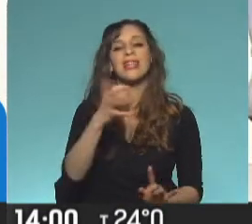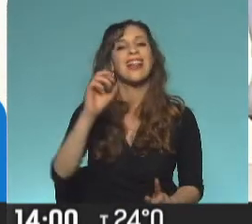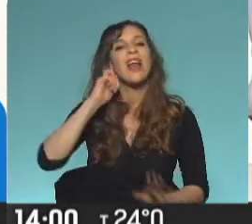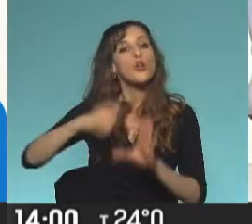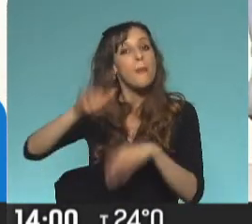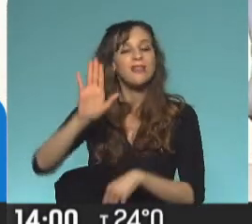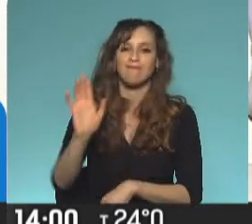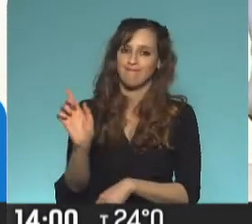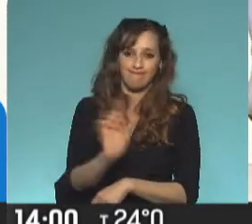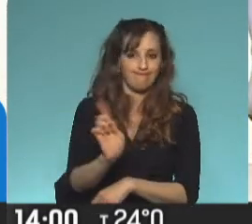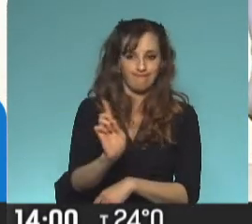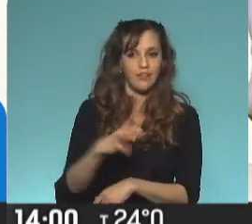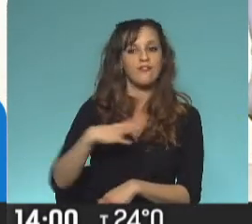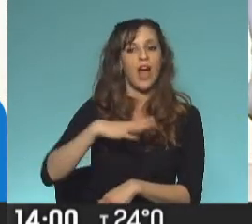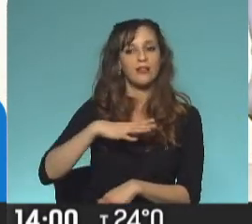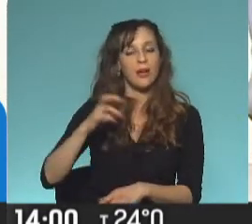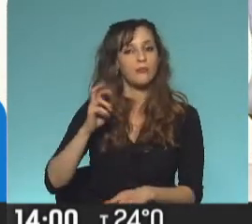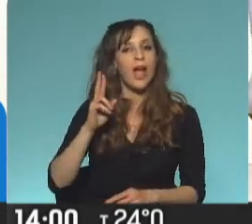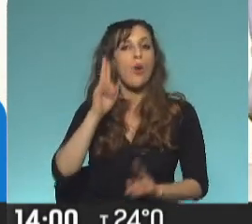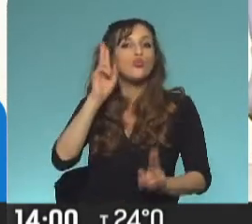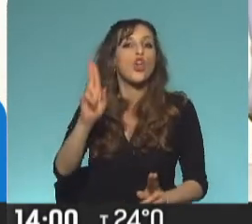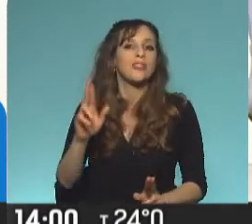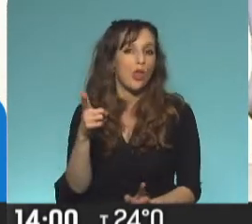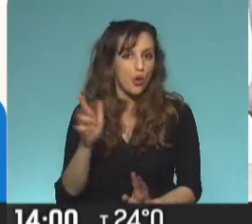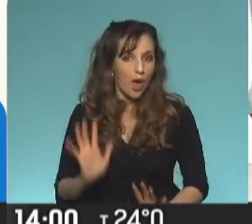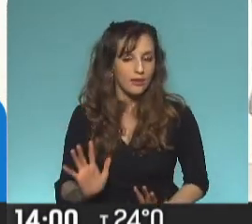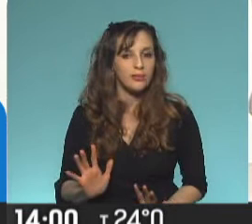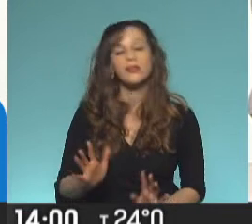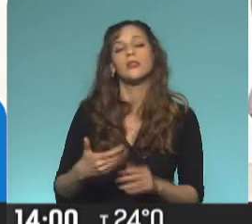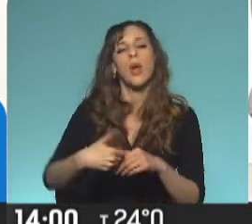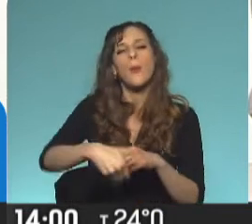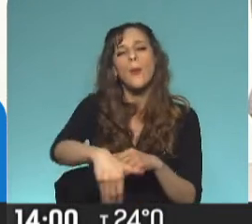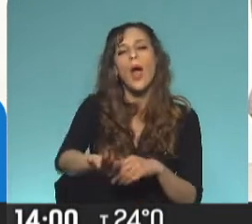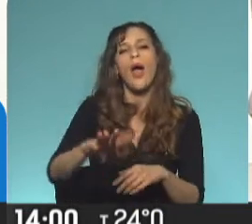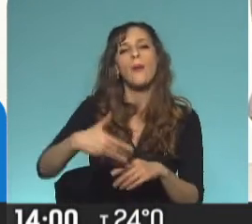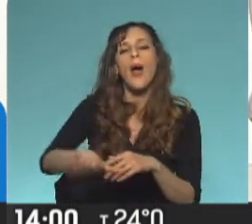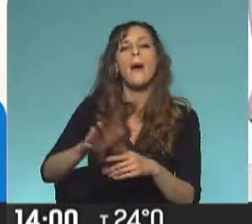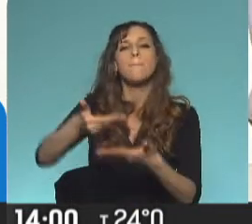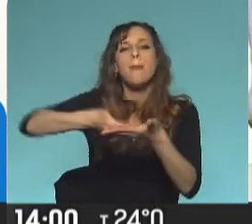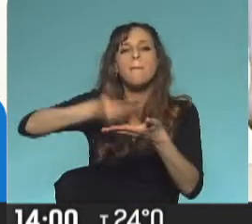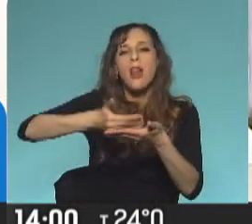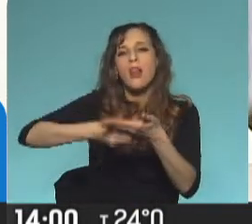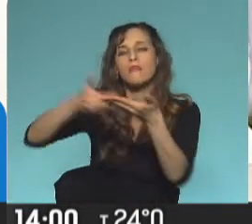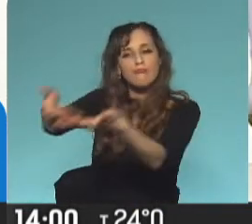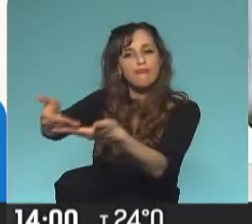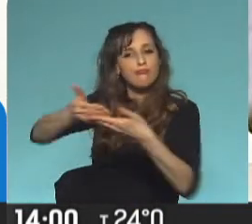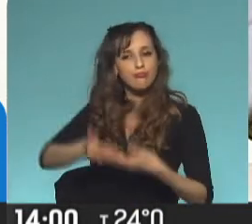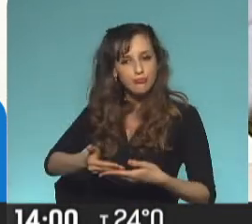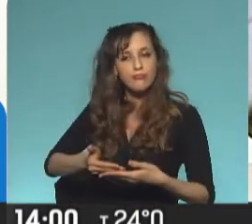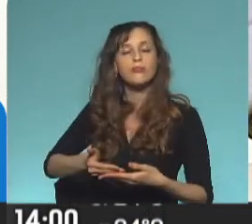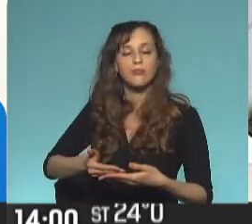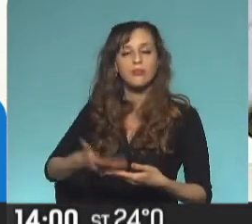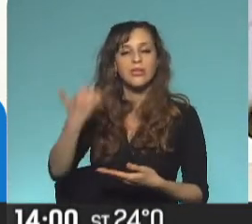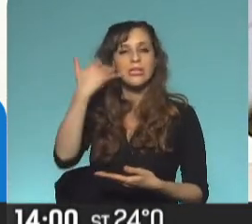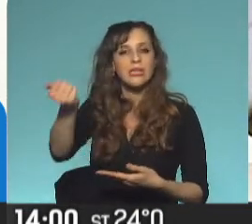todavía no está autorizado en el país pronto lo va a estar porque ya están llegando los papeles y ya fue autorizado esté en el